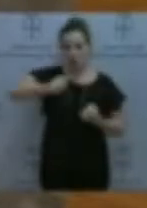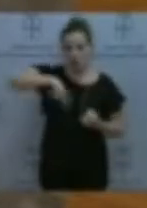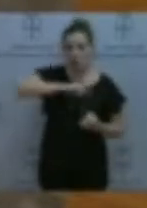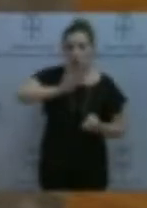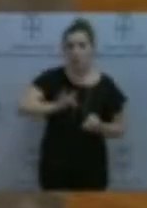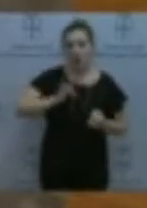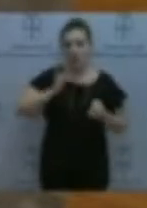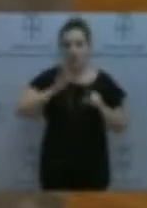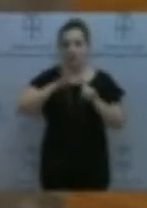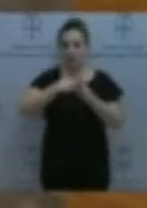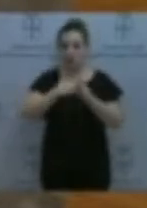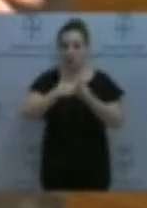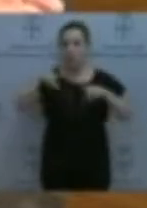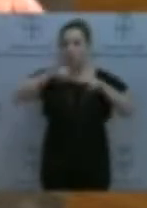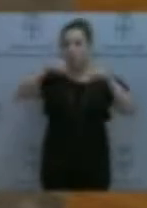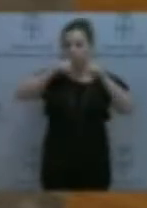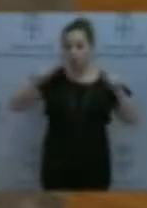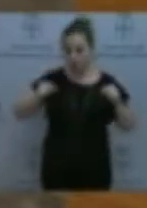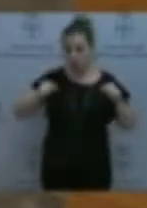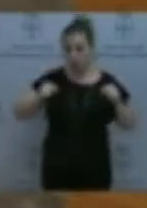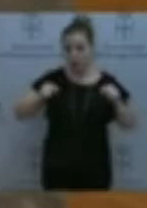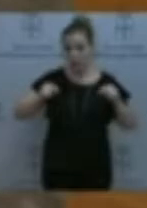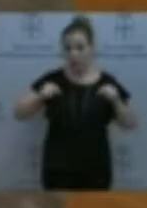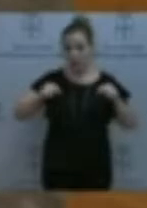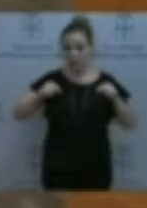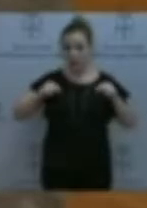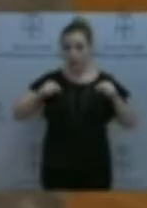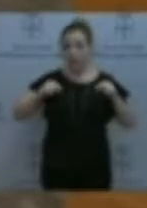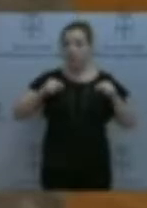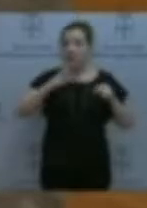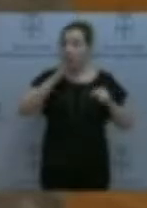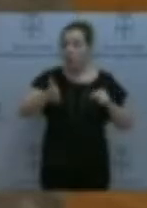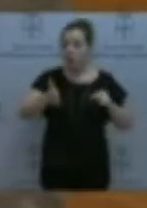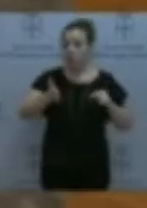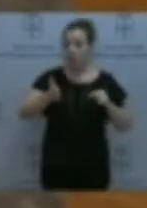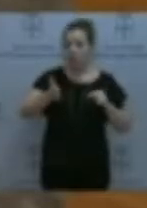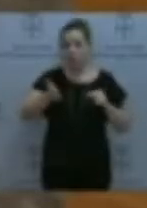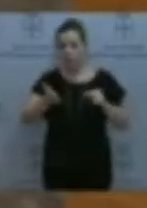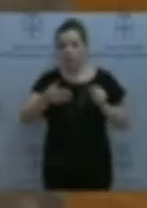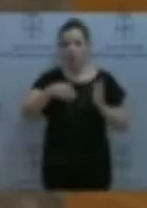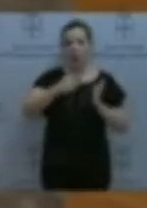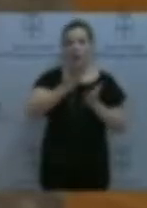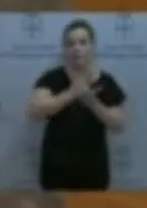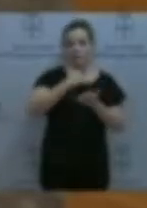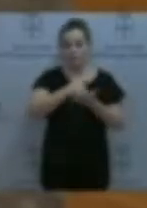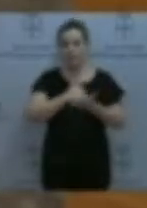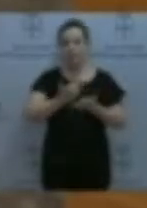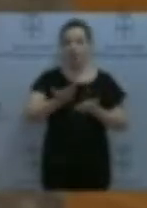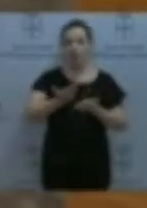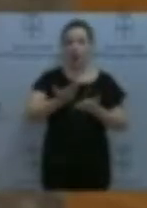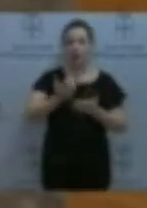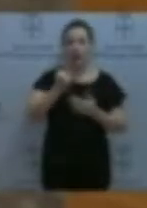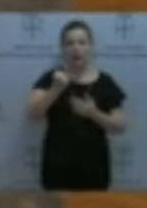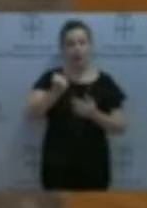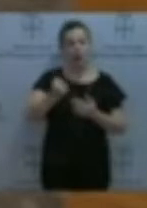Asturias, en la que el parámetro energético tiene una importancia excepcional, ¿no? En